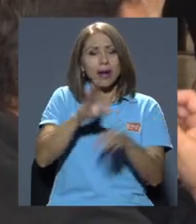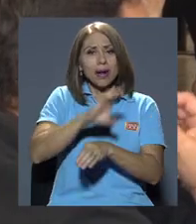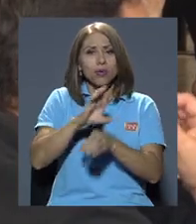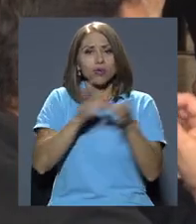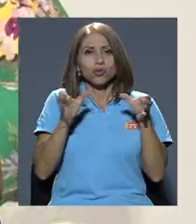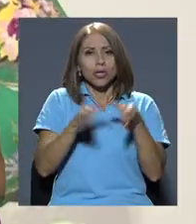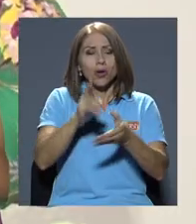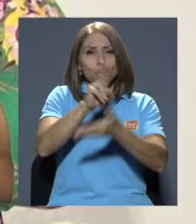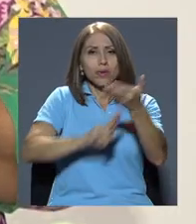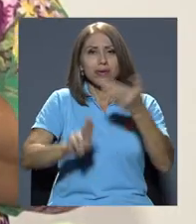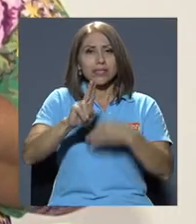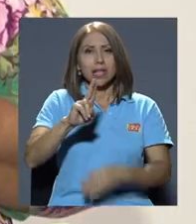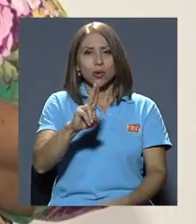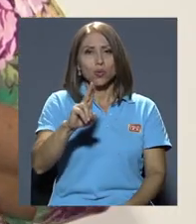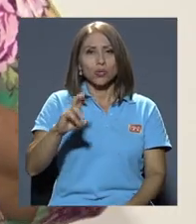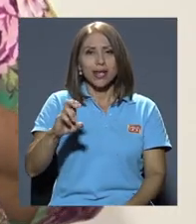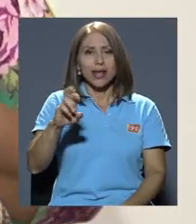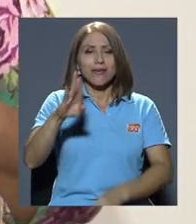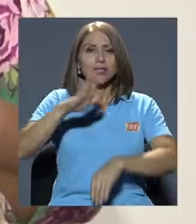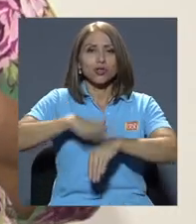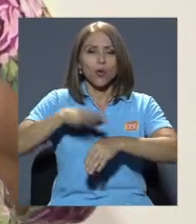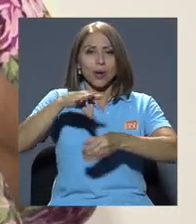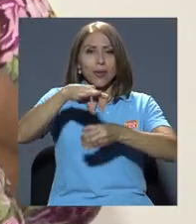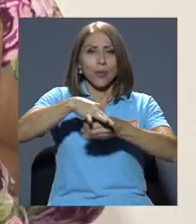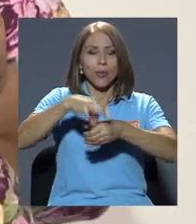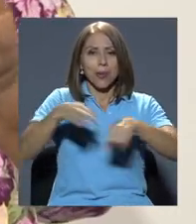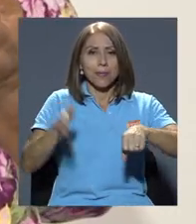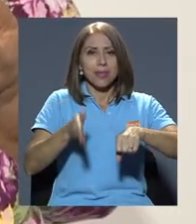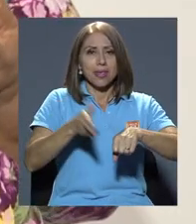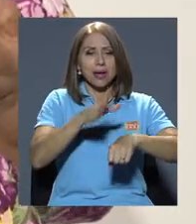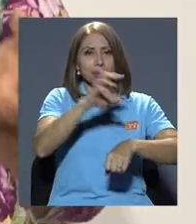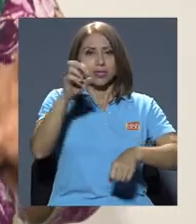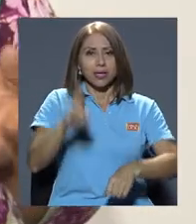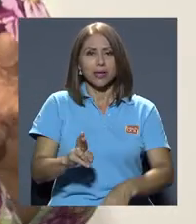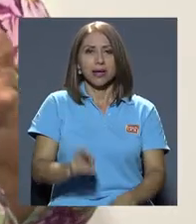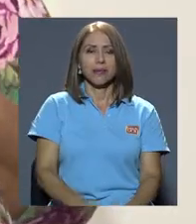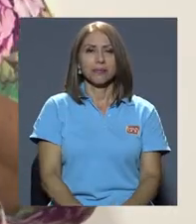Universitario de la UCR sobre la actividad piñera en Costa Rica.